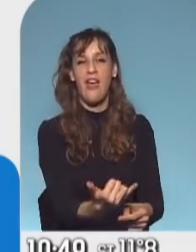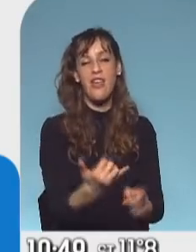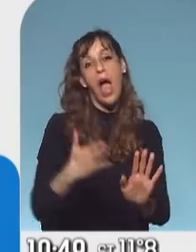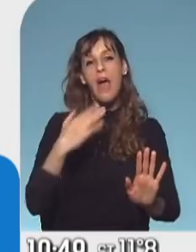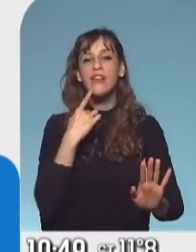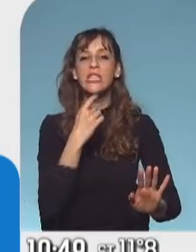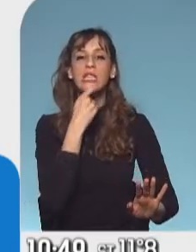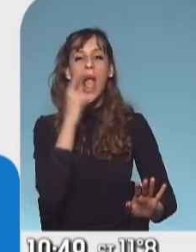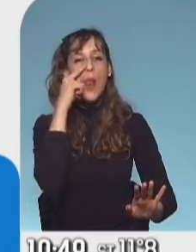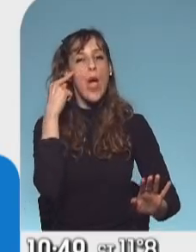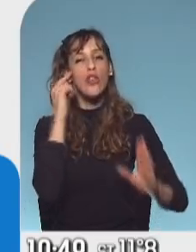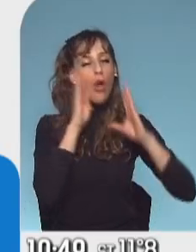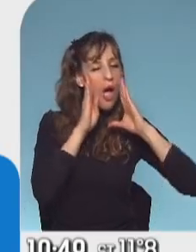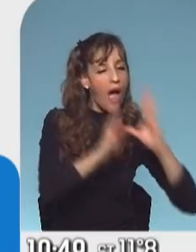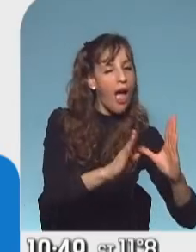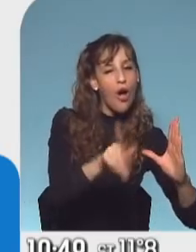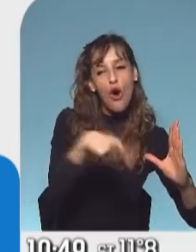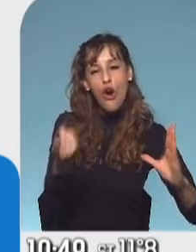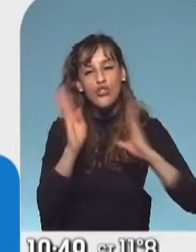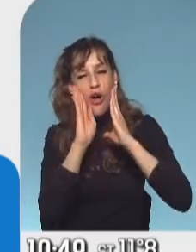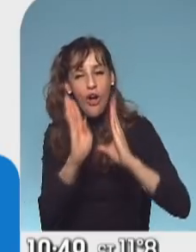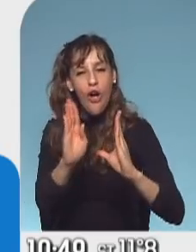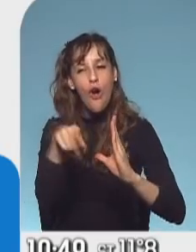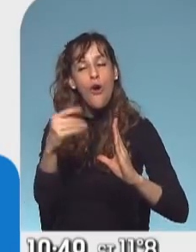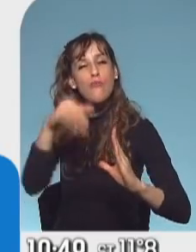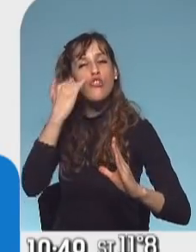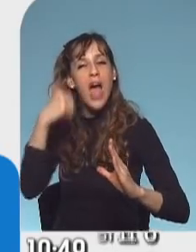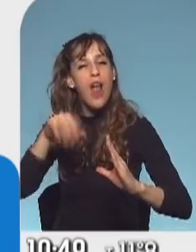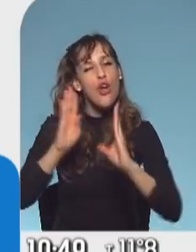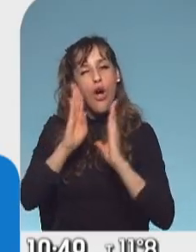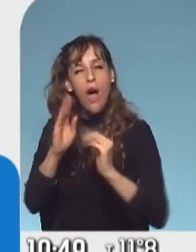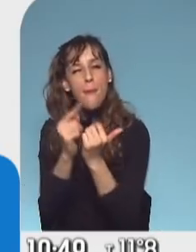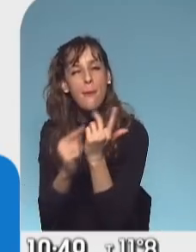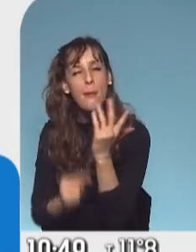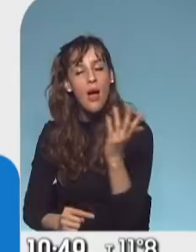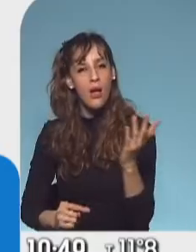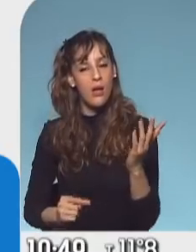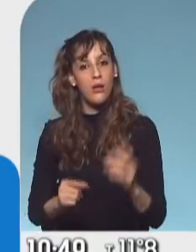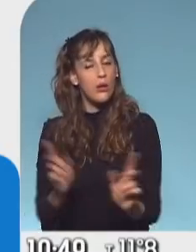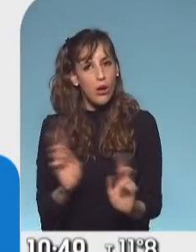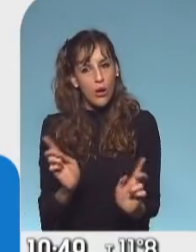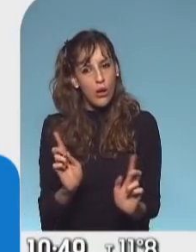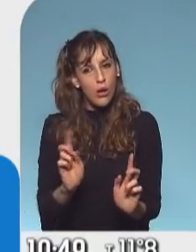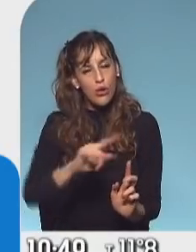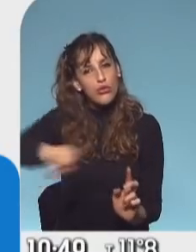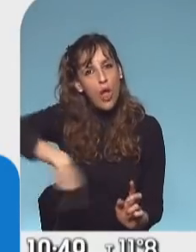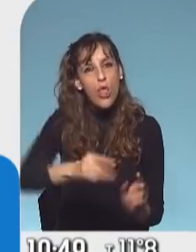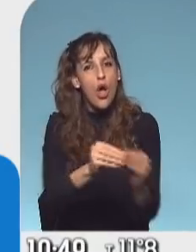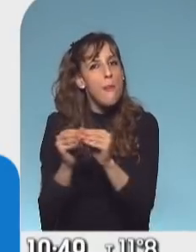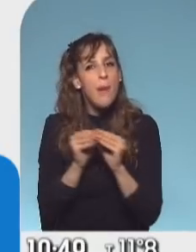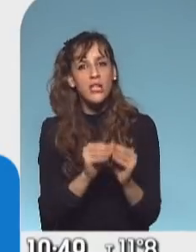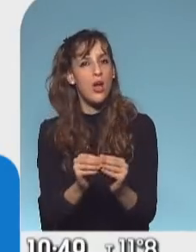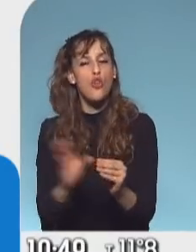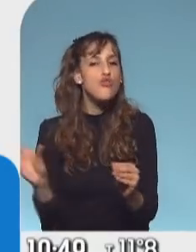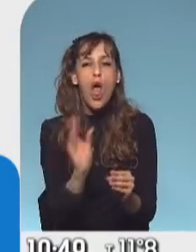Hugo Yasky, o a Héctor Daer, o a Moyano, o a Palazzo. Son todos compañeros y a todos tienen que estar adentro y no